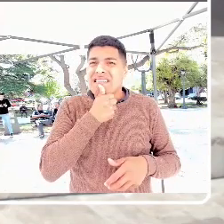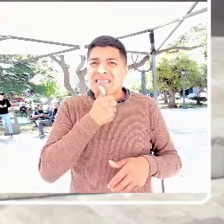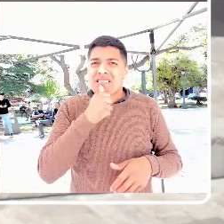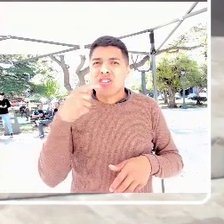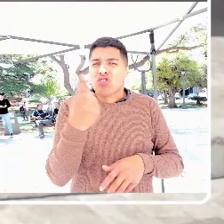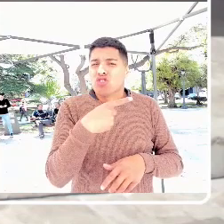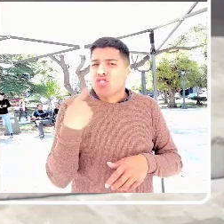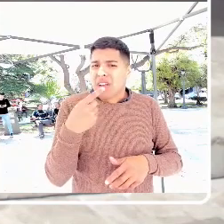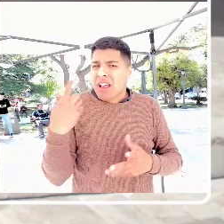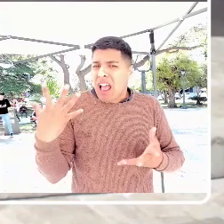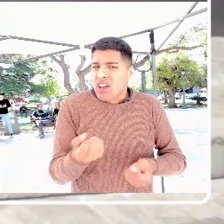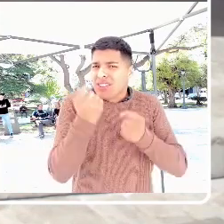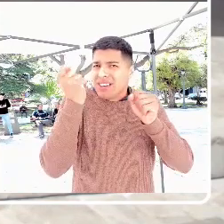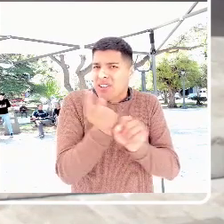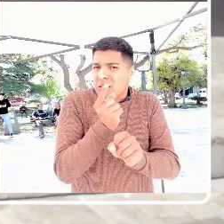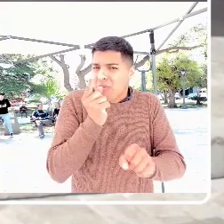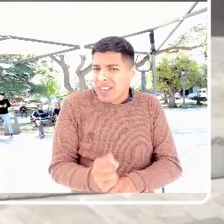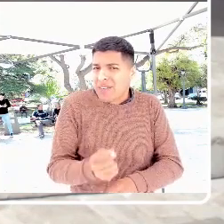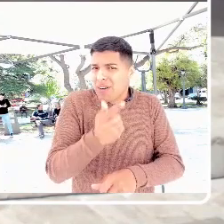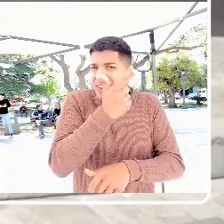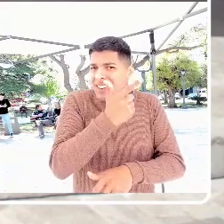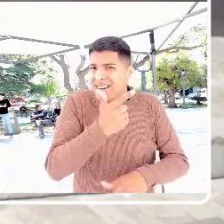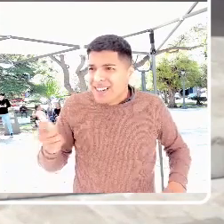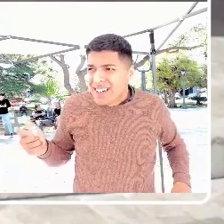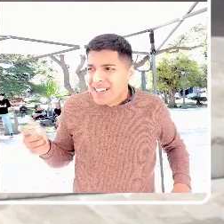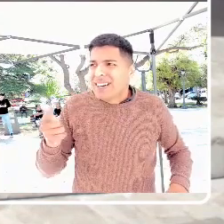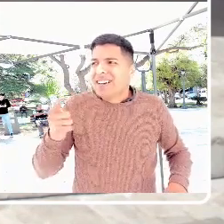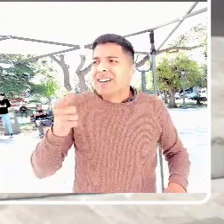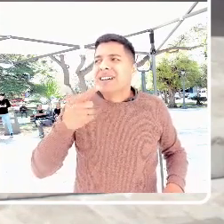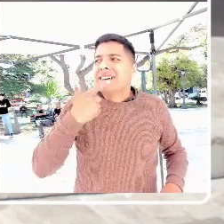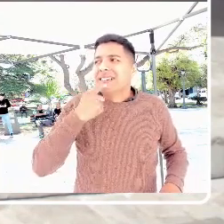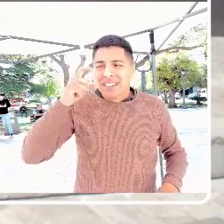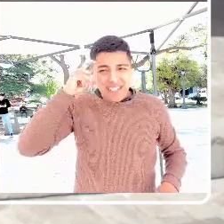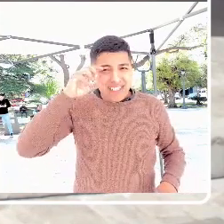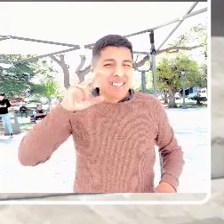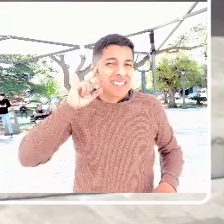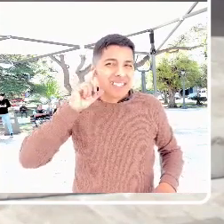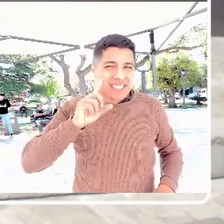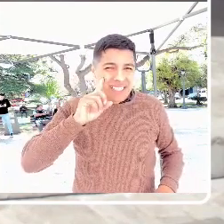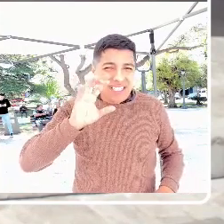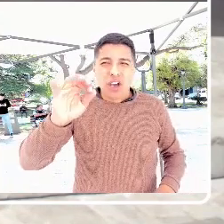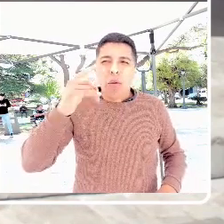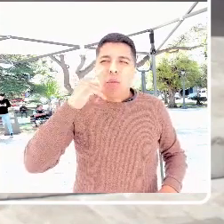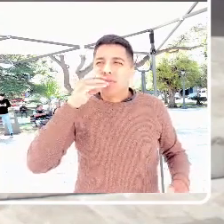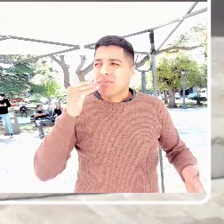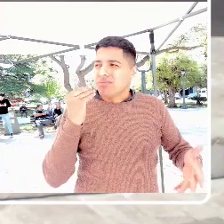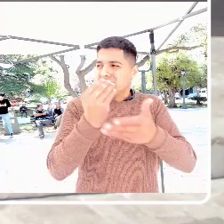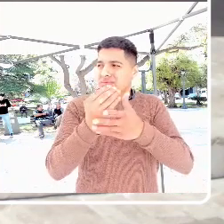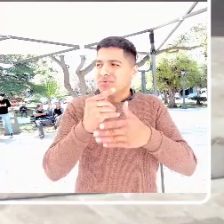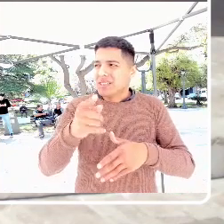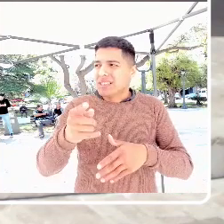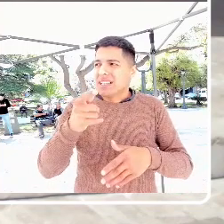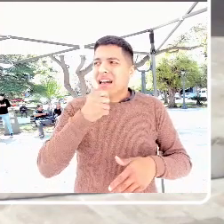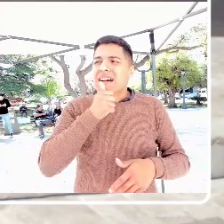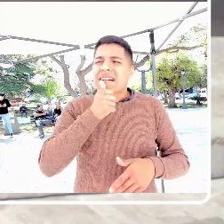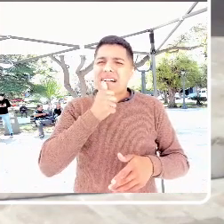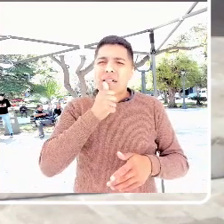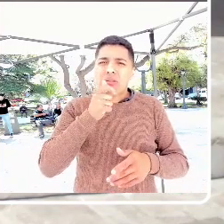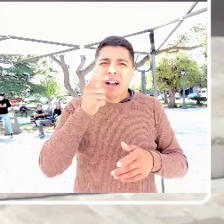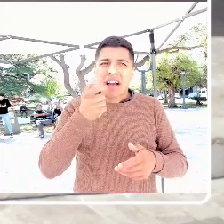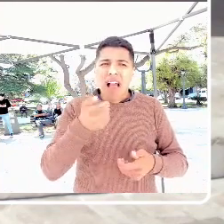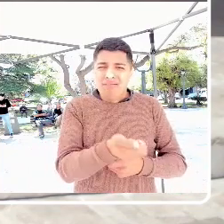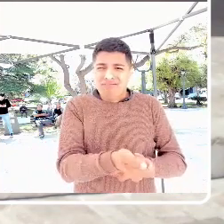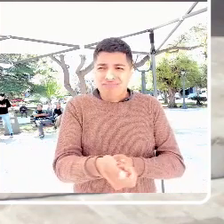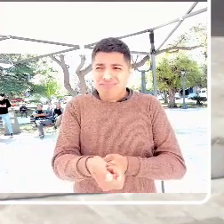podíamos conseguir, no lo teníamos. Sergio Garrido, el representante que tiene el municipio con el tema de las regadoras,